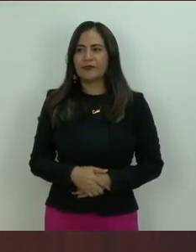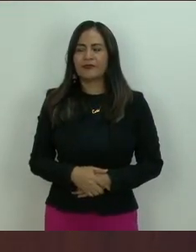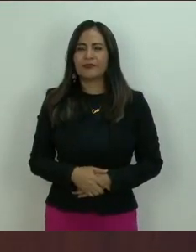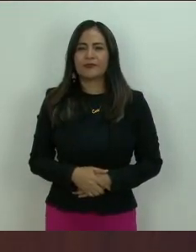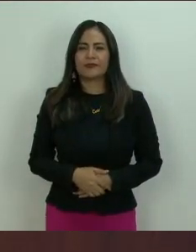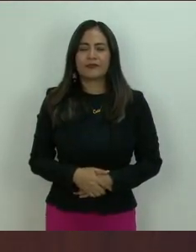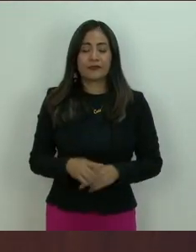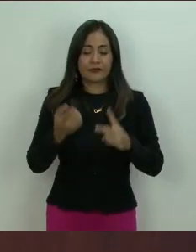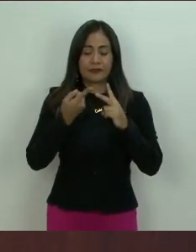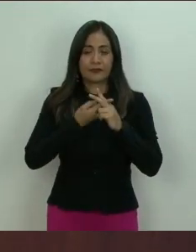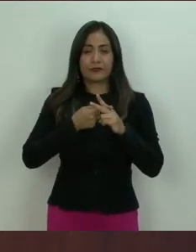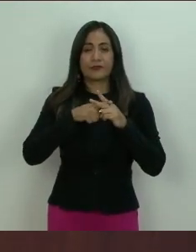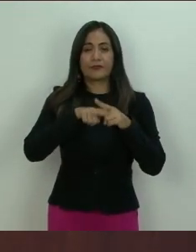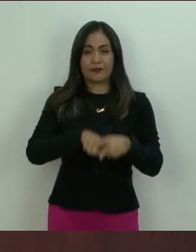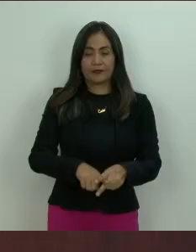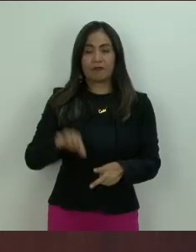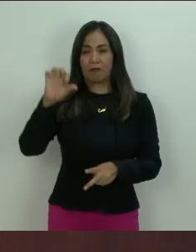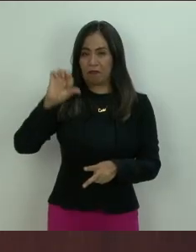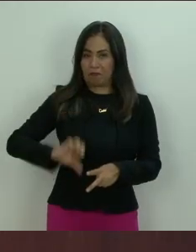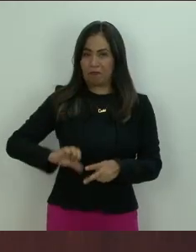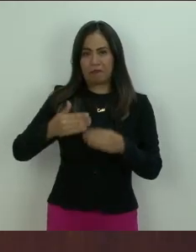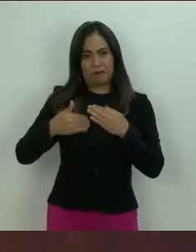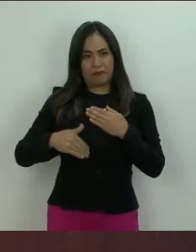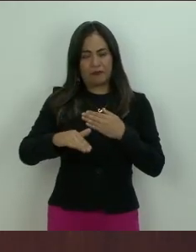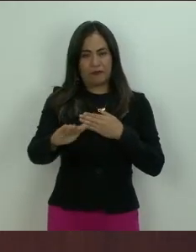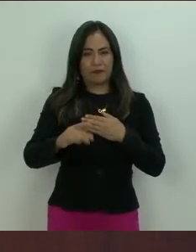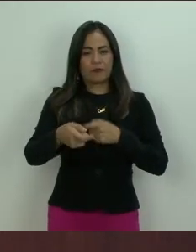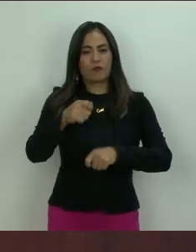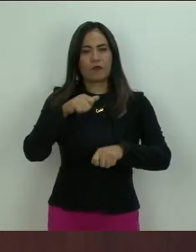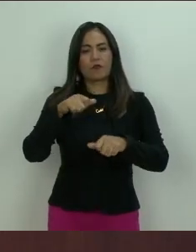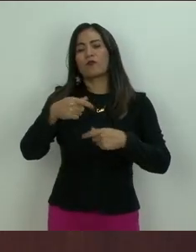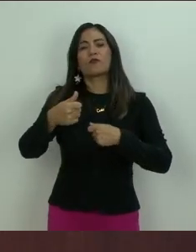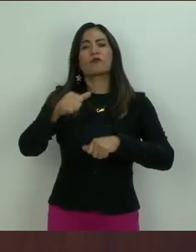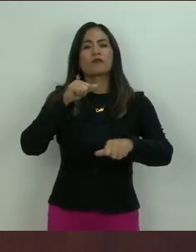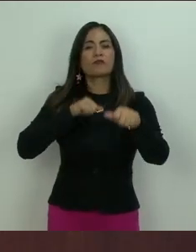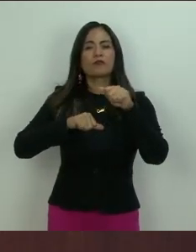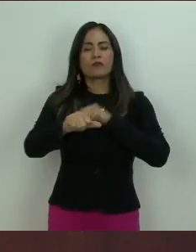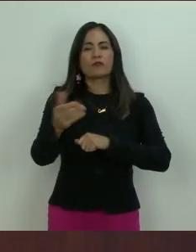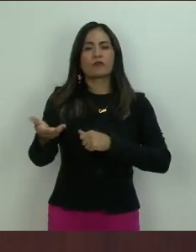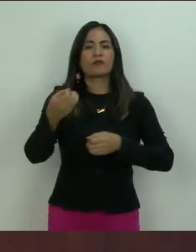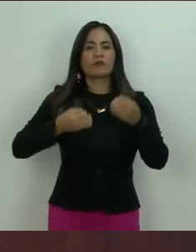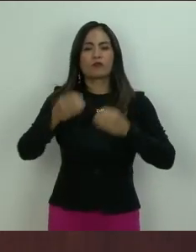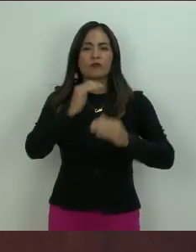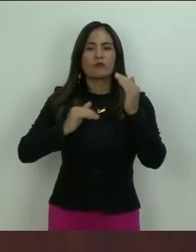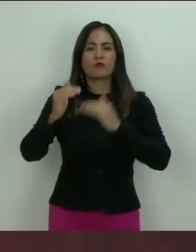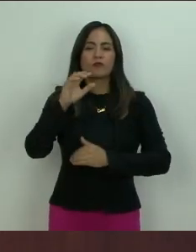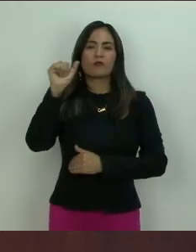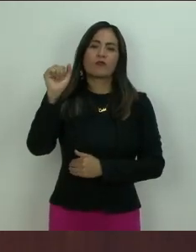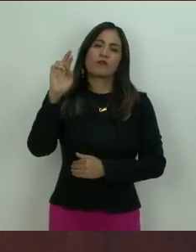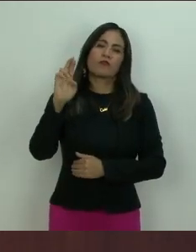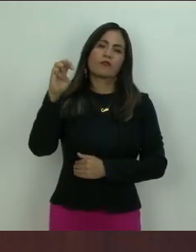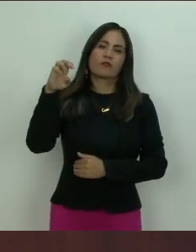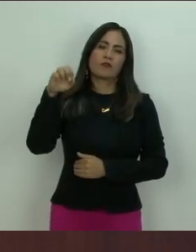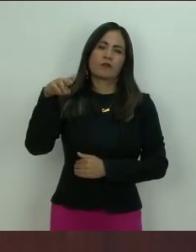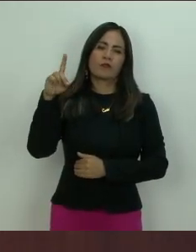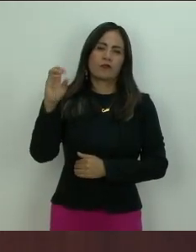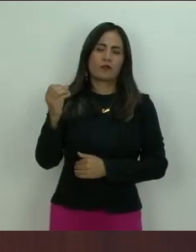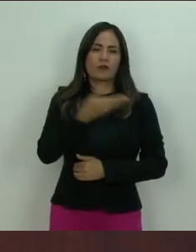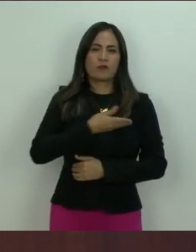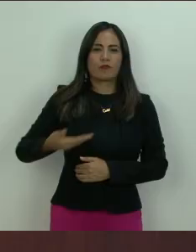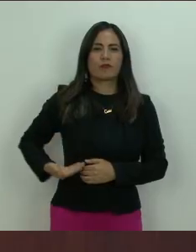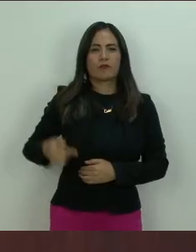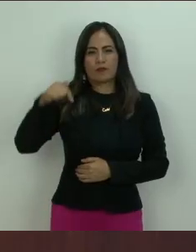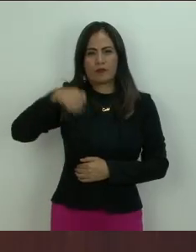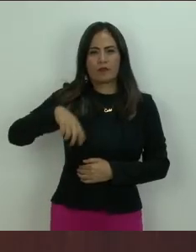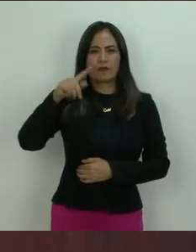Para dar inicio al evento protocolario, cederé el uso de la voz al magistrado Armando Ambriz Hernández, presidente del Tribunal Electoral de la